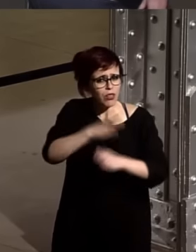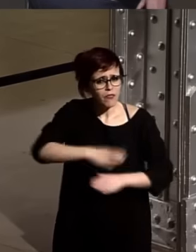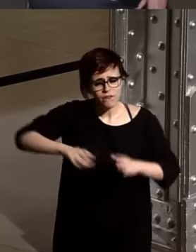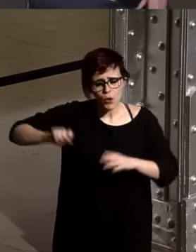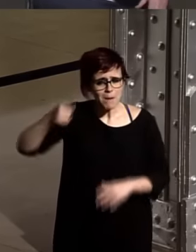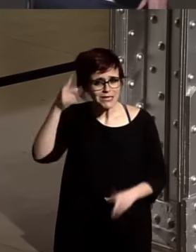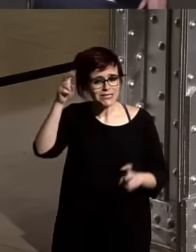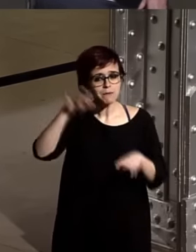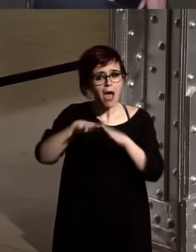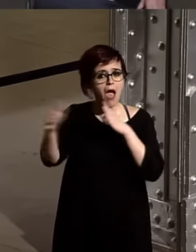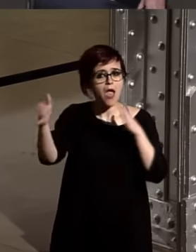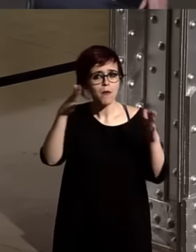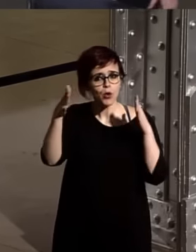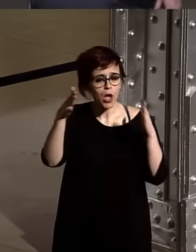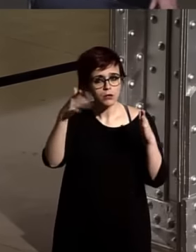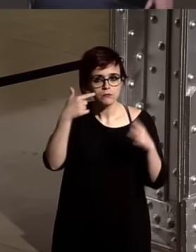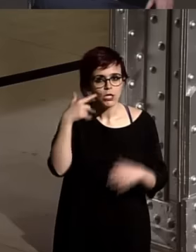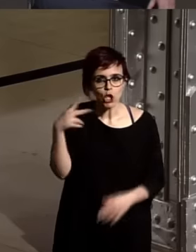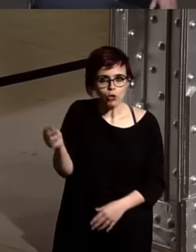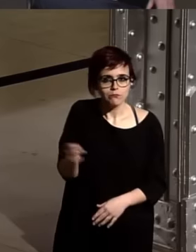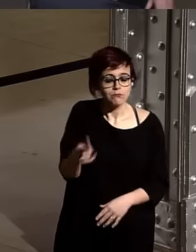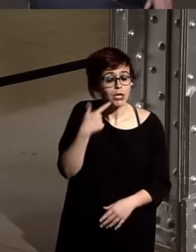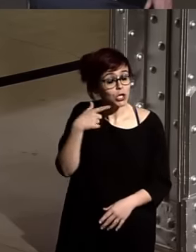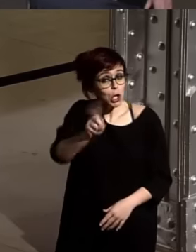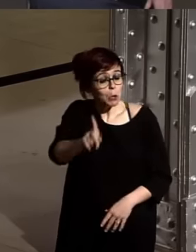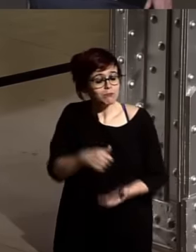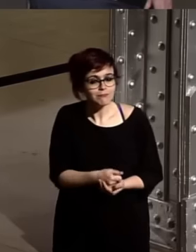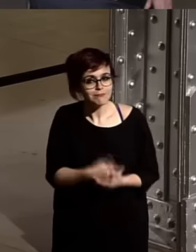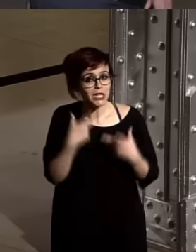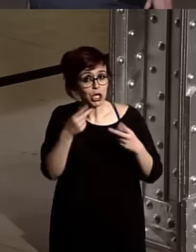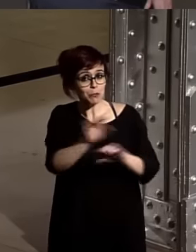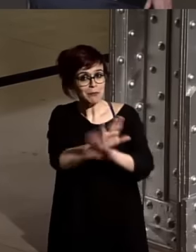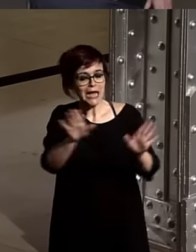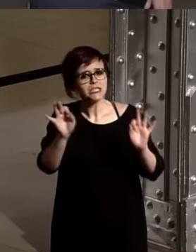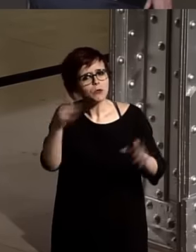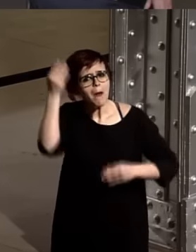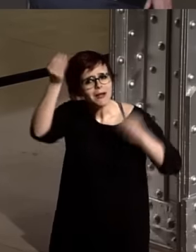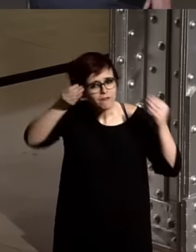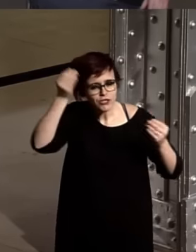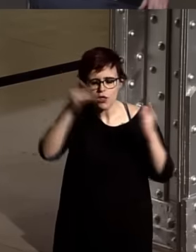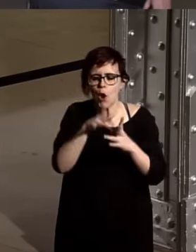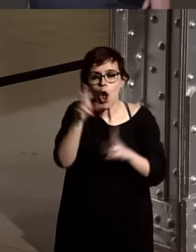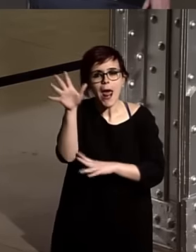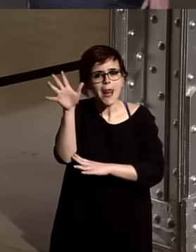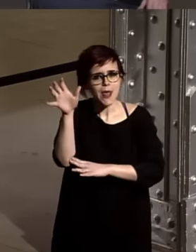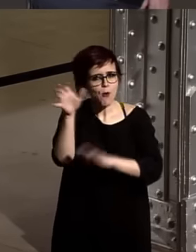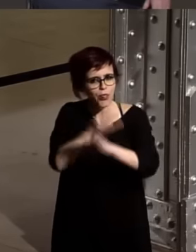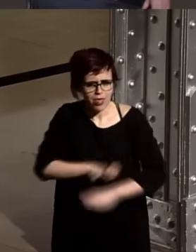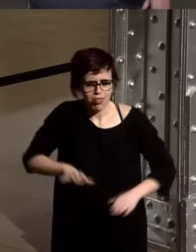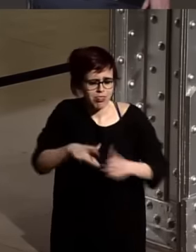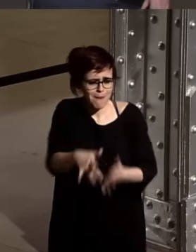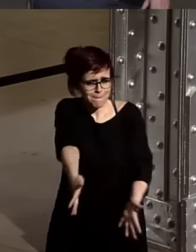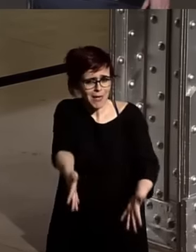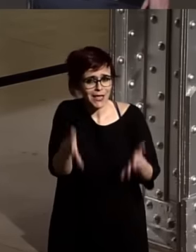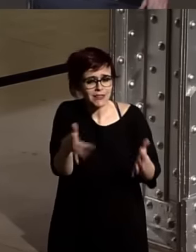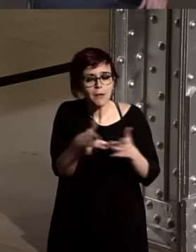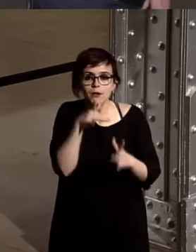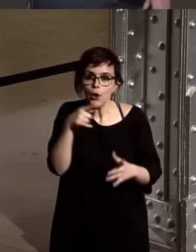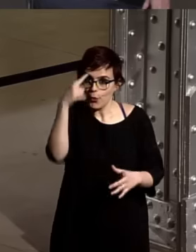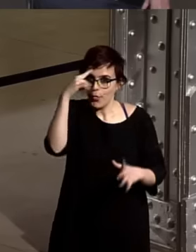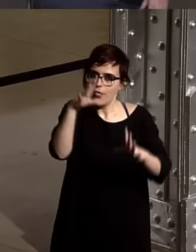nuestra época nos preguntan no no y esto lo reflexion bastante porque a mí me encanta la neurociencia pero entender